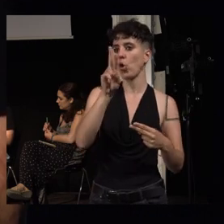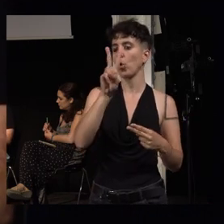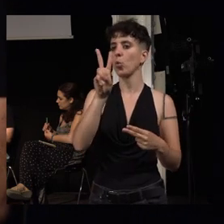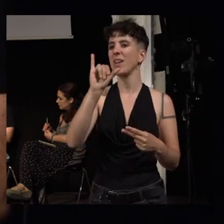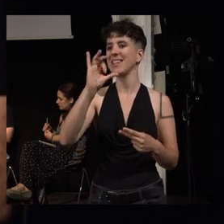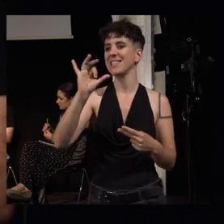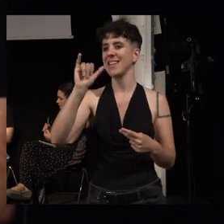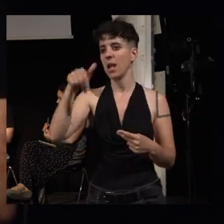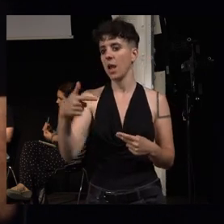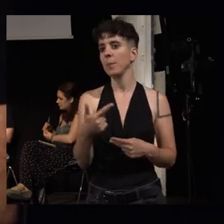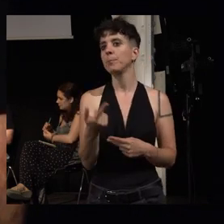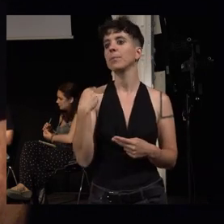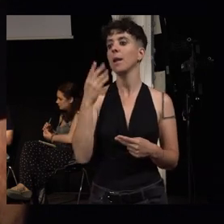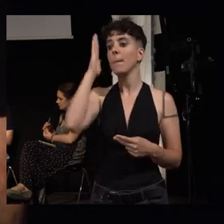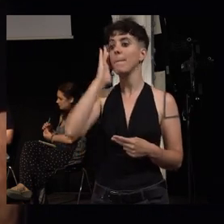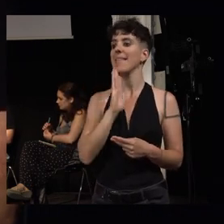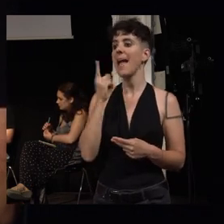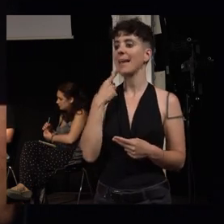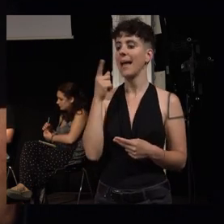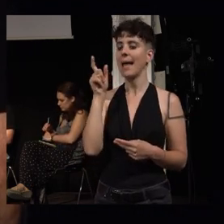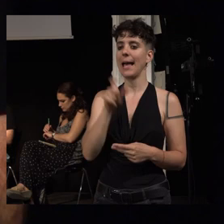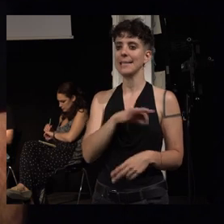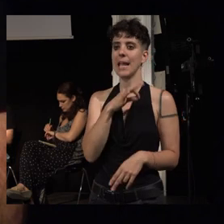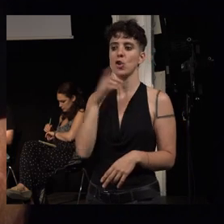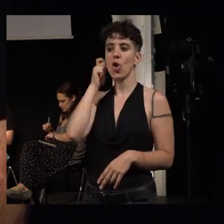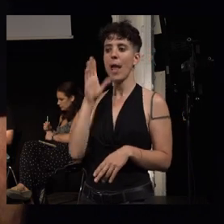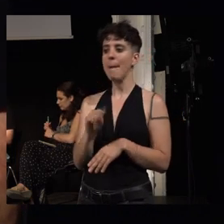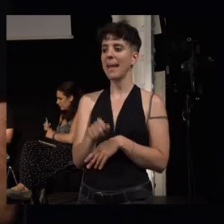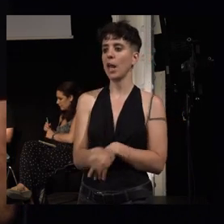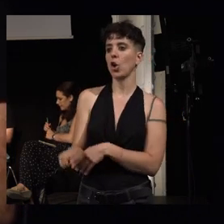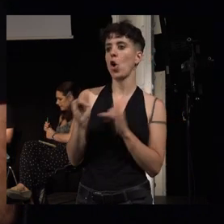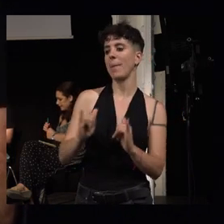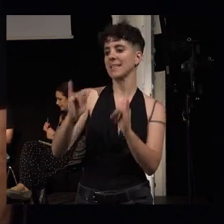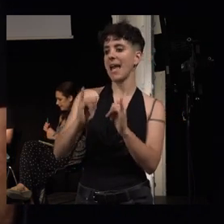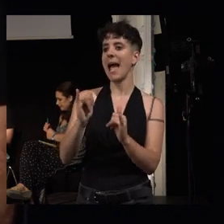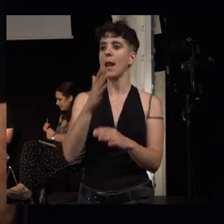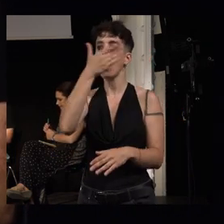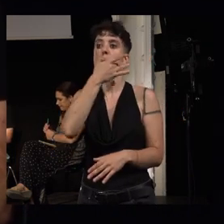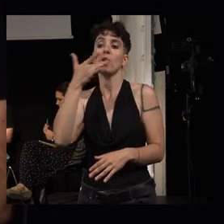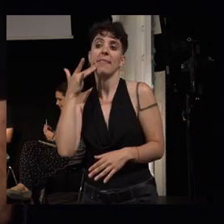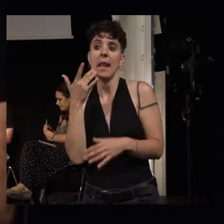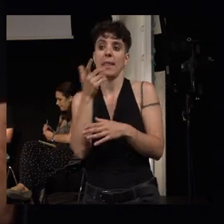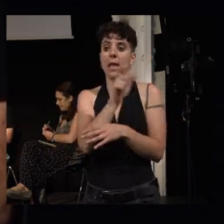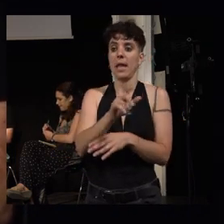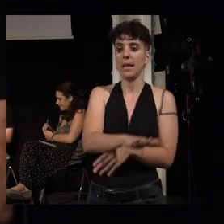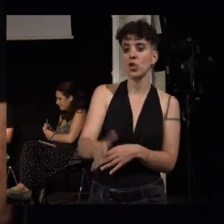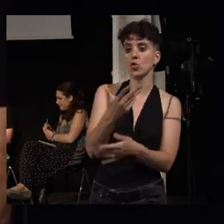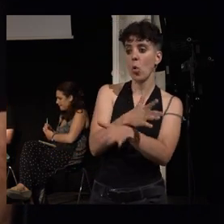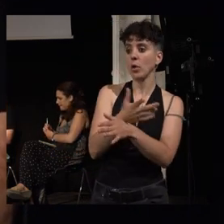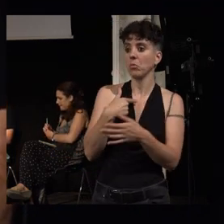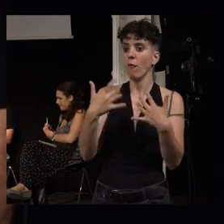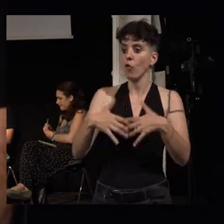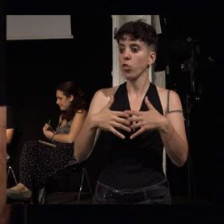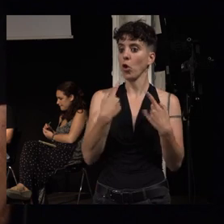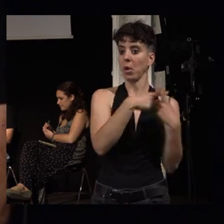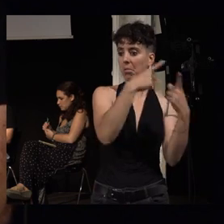utilizaba pues la señora pasear al perro, por la tarde los niños jugando, que tenía diversas funcionalidades y que al final